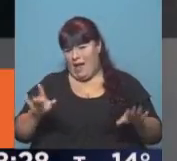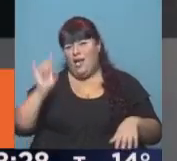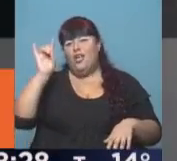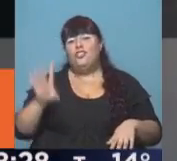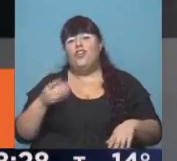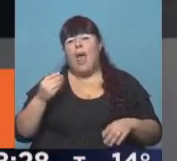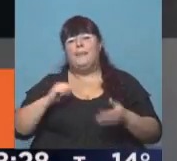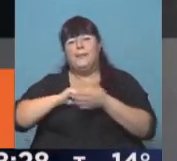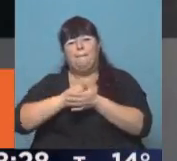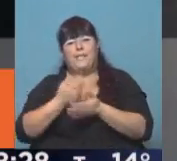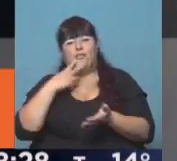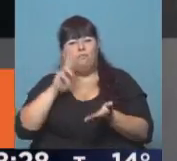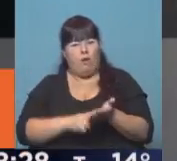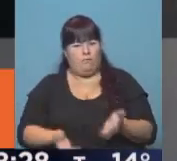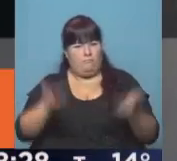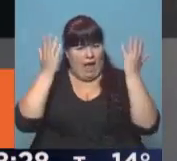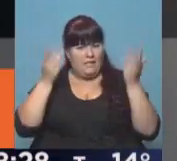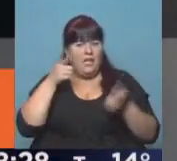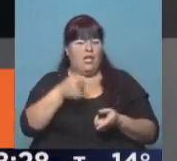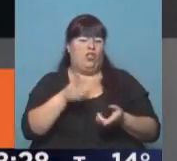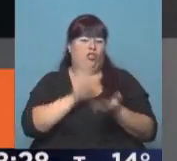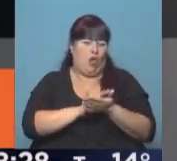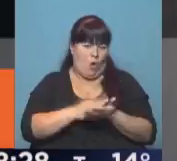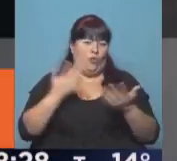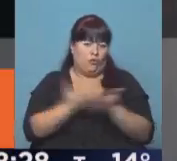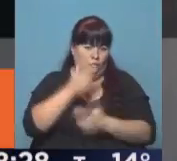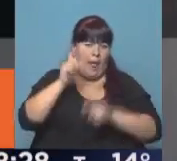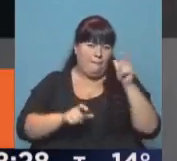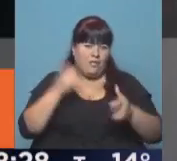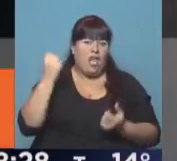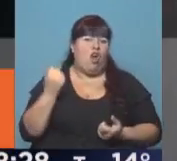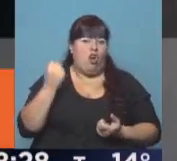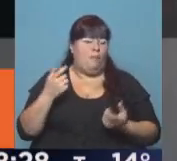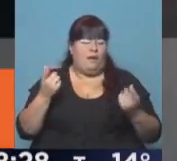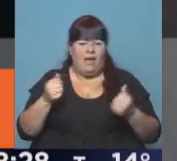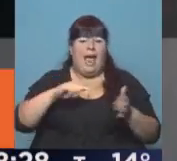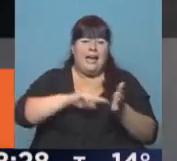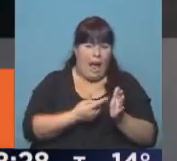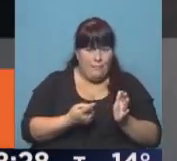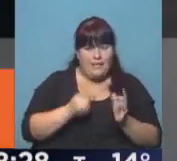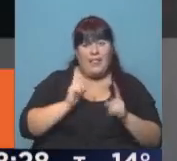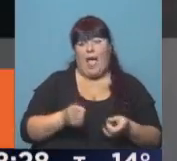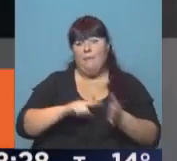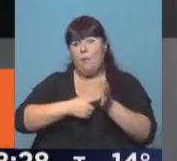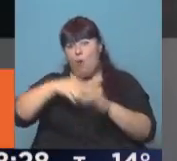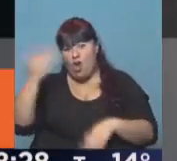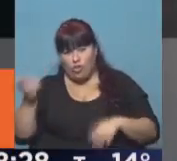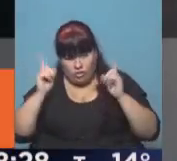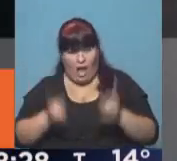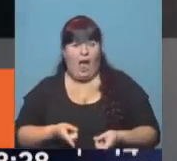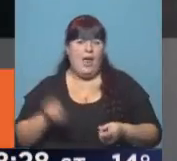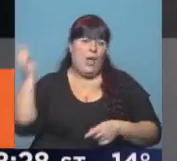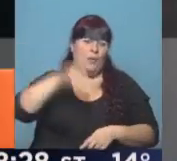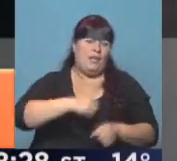lo único que agrega es presión tributaria sobre la castigada población económicamente activa tanto porteña como de la provincia de buenos aires-